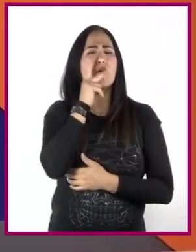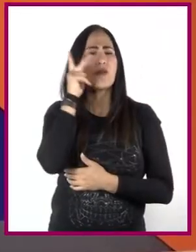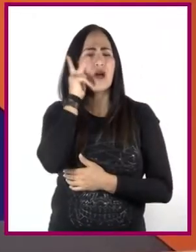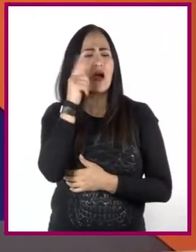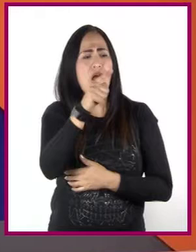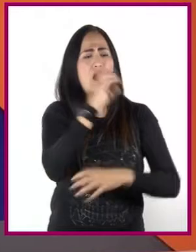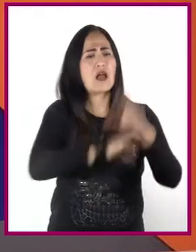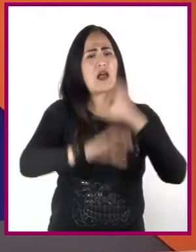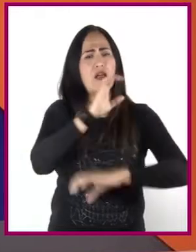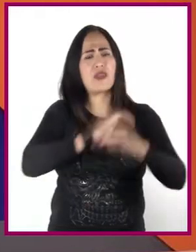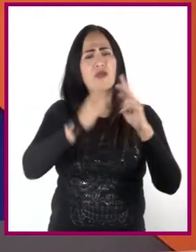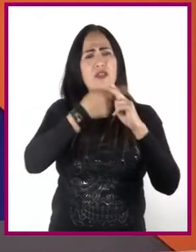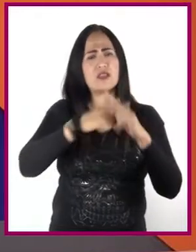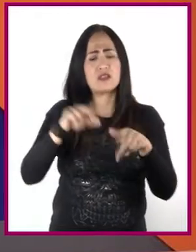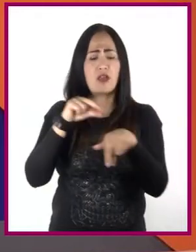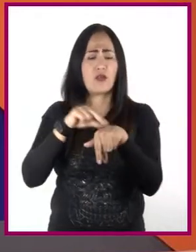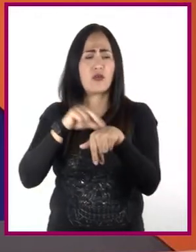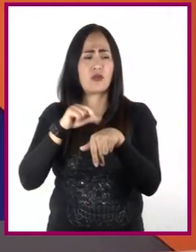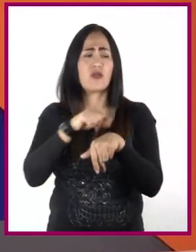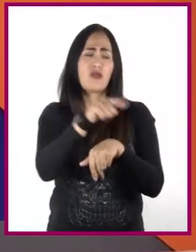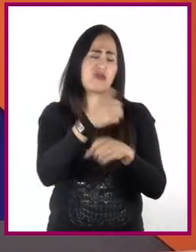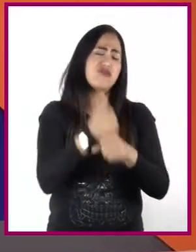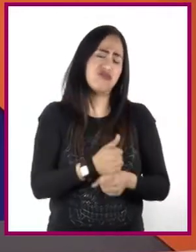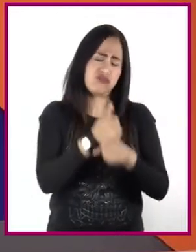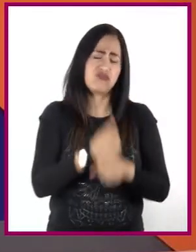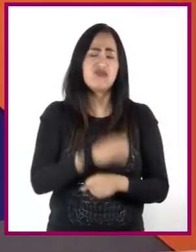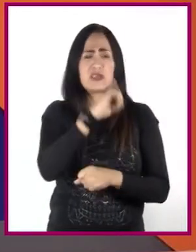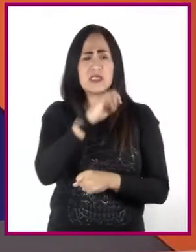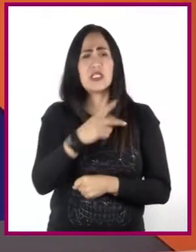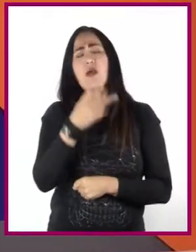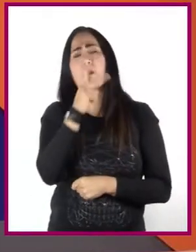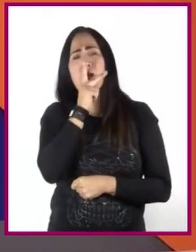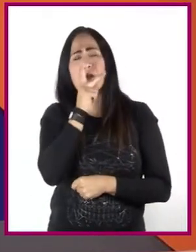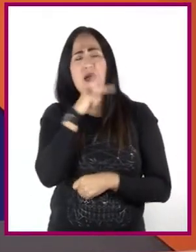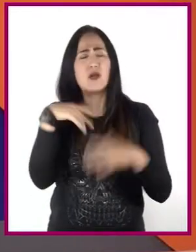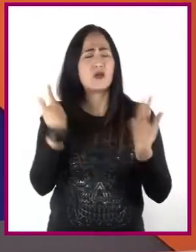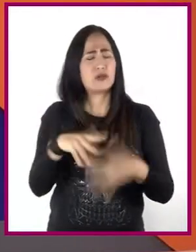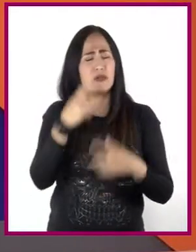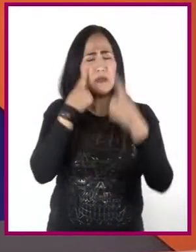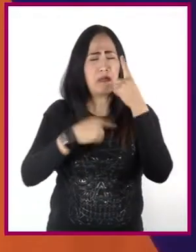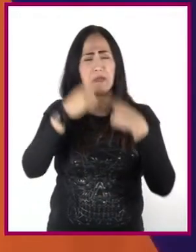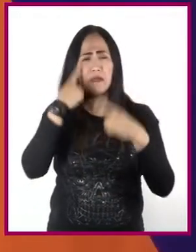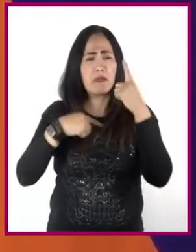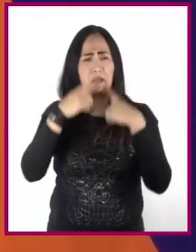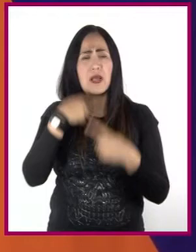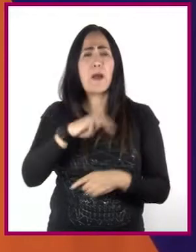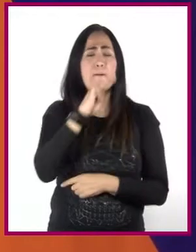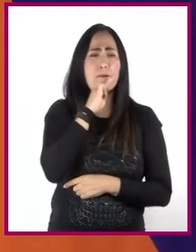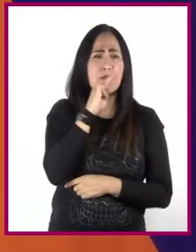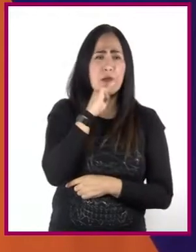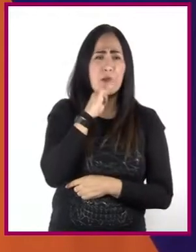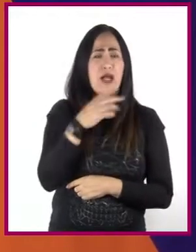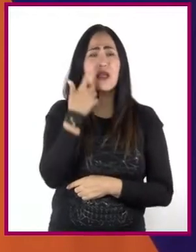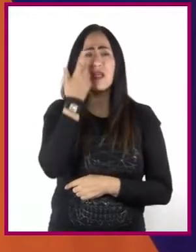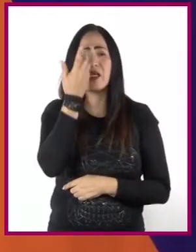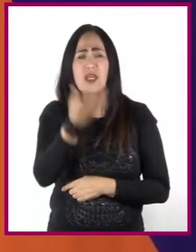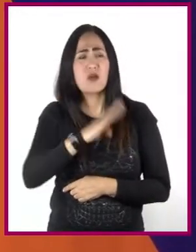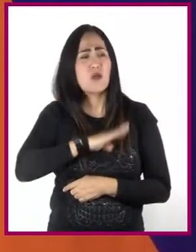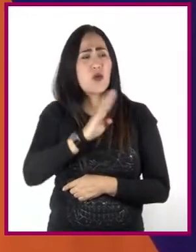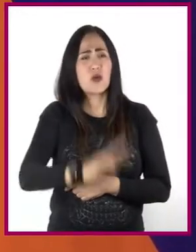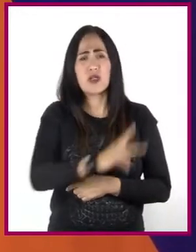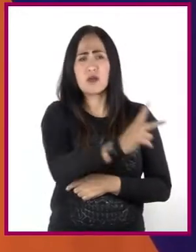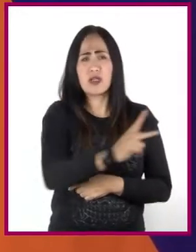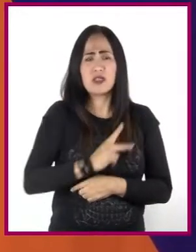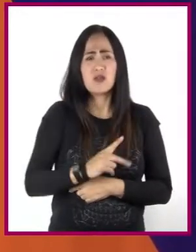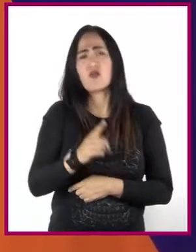canto. El doctor, cesó el sufrir. El padre, me ahoga el llanto. La madre, quiero morir.